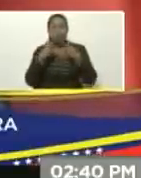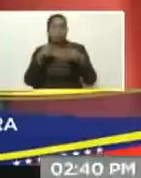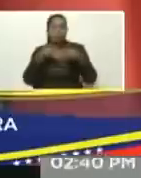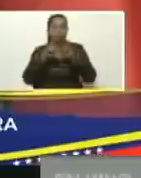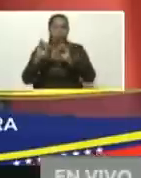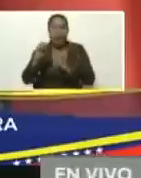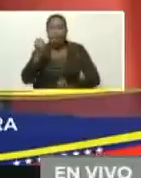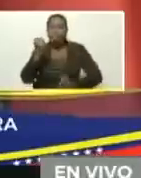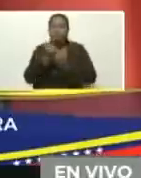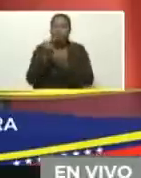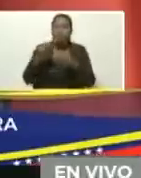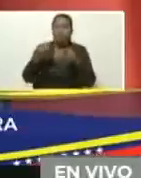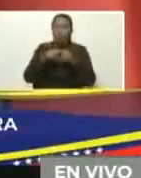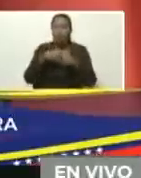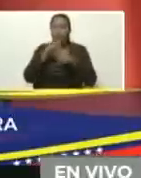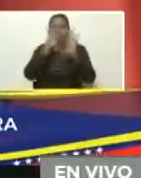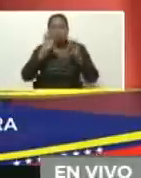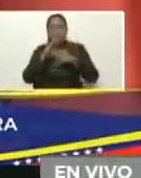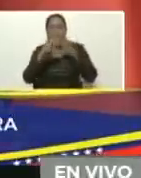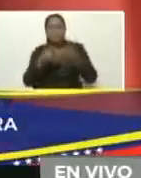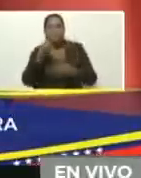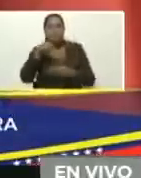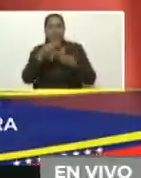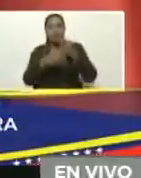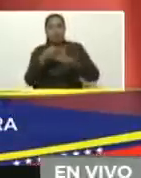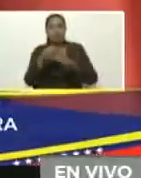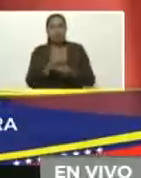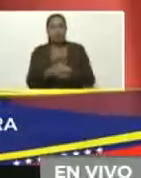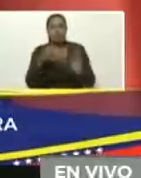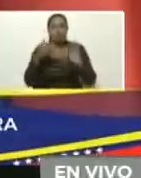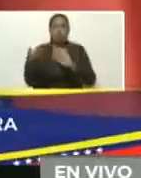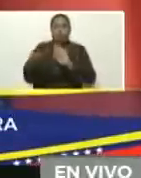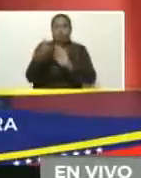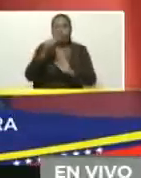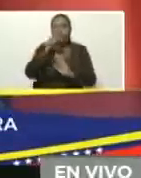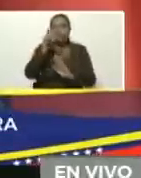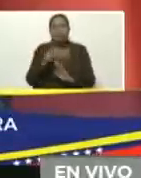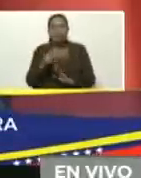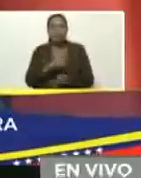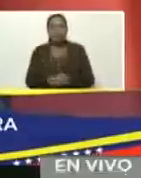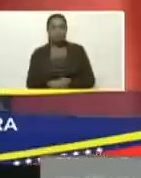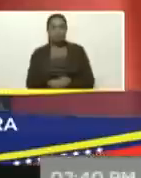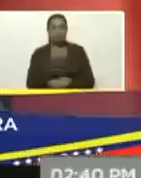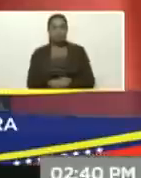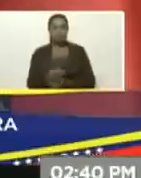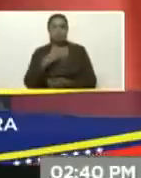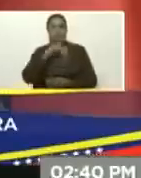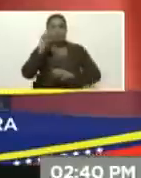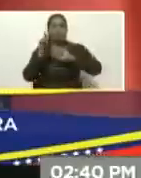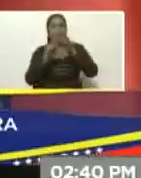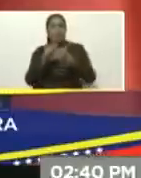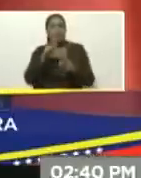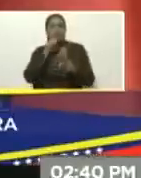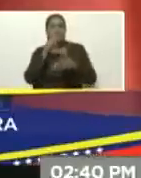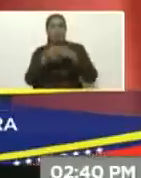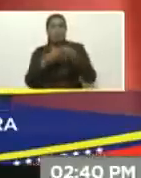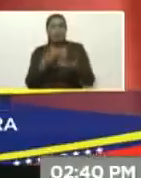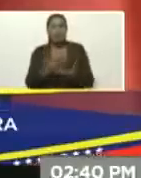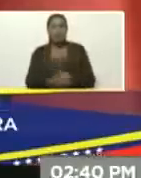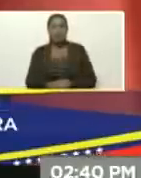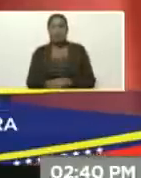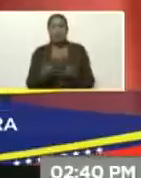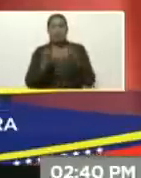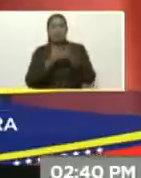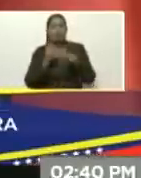está apoyando, haciendo lo mismo. ¿Y contra quién? Tenemos que preguntar eso, ¿contra quién? Hace poco